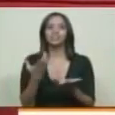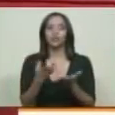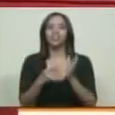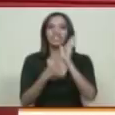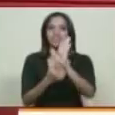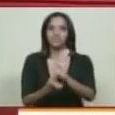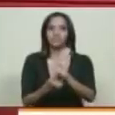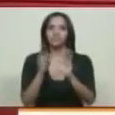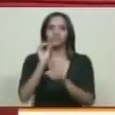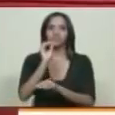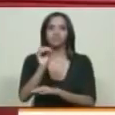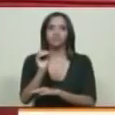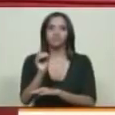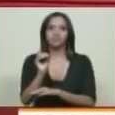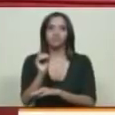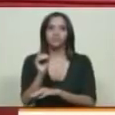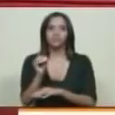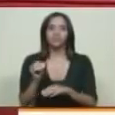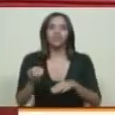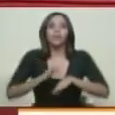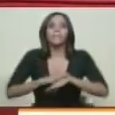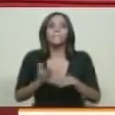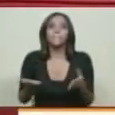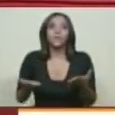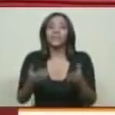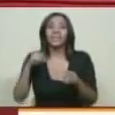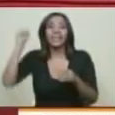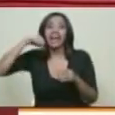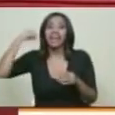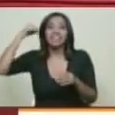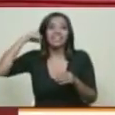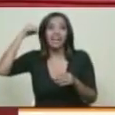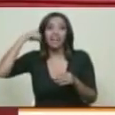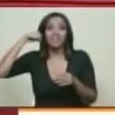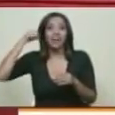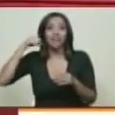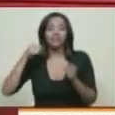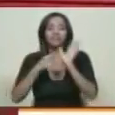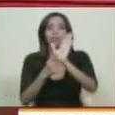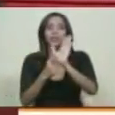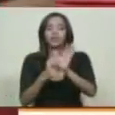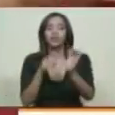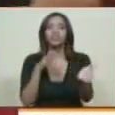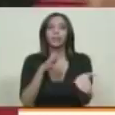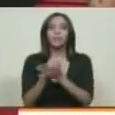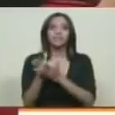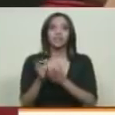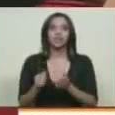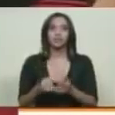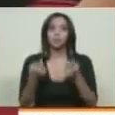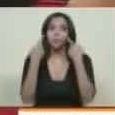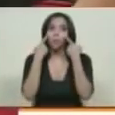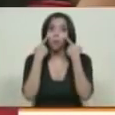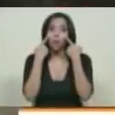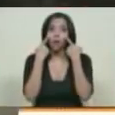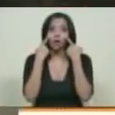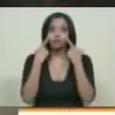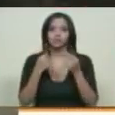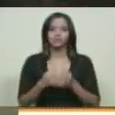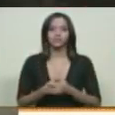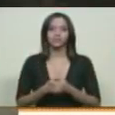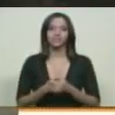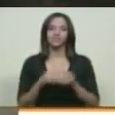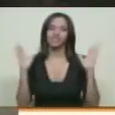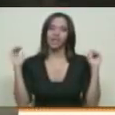denuncia. ¿Ves? ¿Para dónde? Porque la gente está grabando, la gente está grabando, la gente está mostrando lo que está sucediendo. Mosca con eso. Mire, nos tenemos que